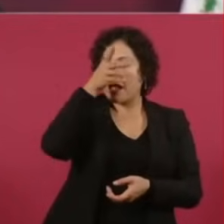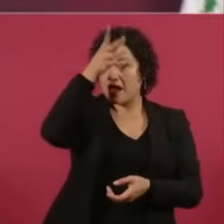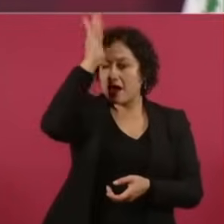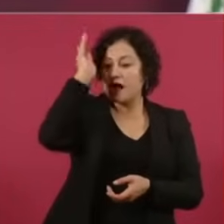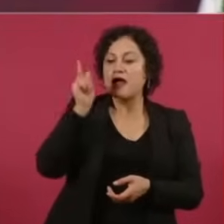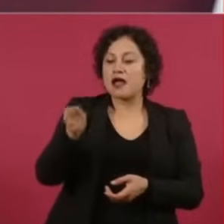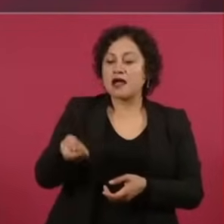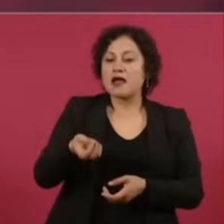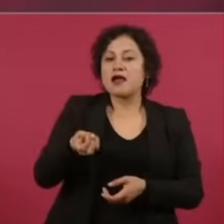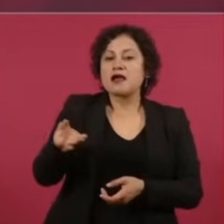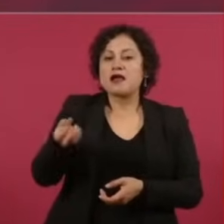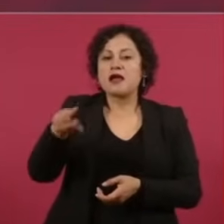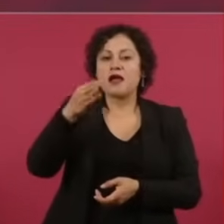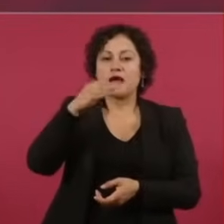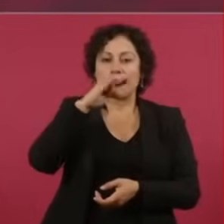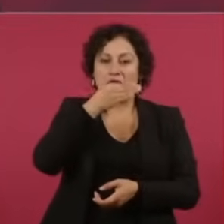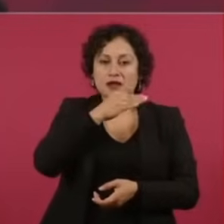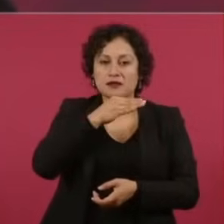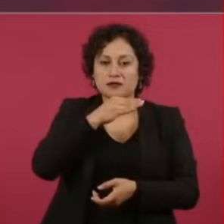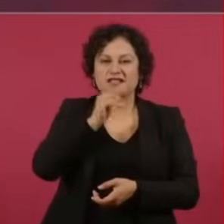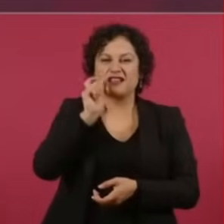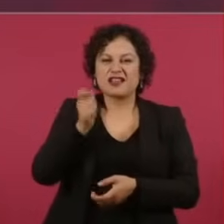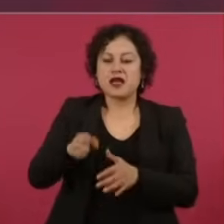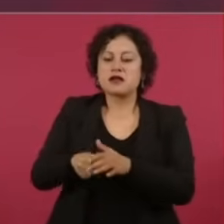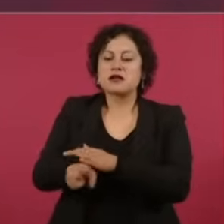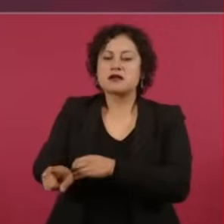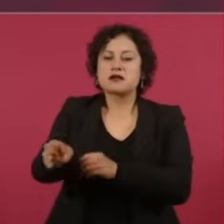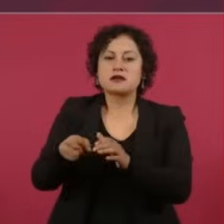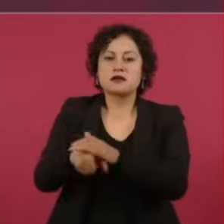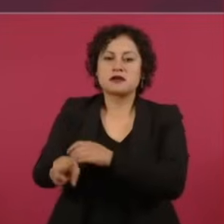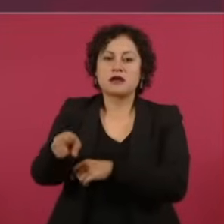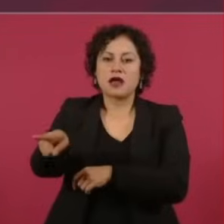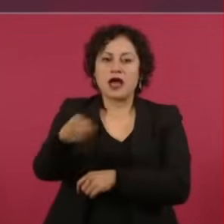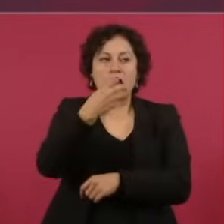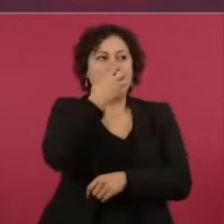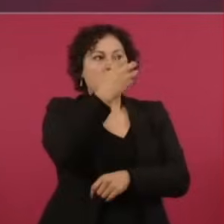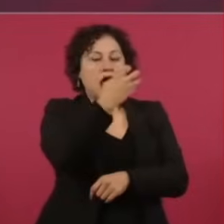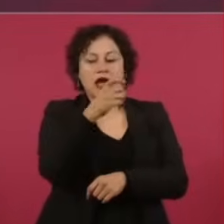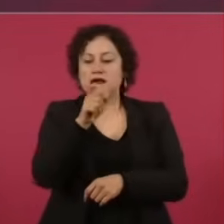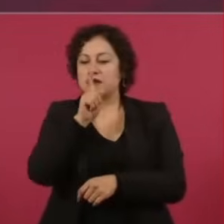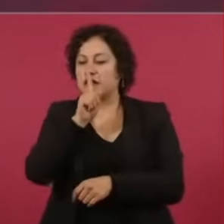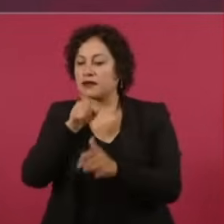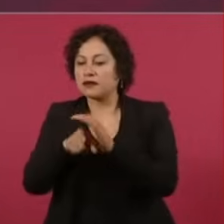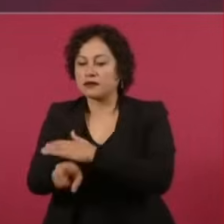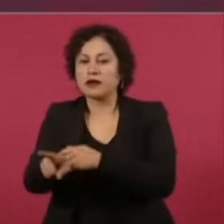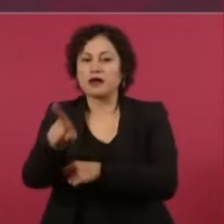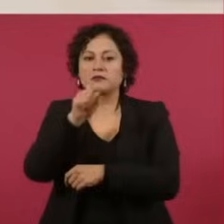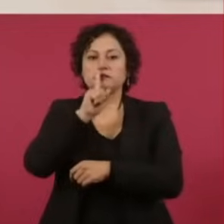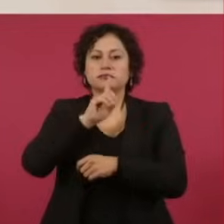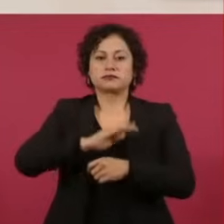Y maiciaban al gallo y ya dejaba de cantar el gallo. Y era